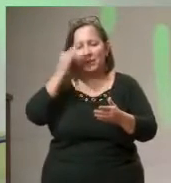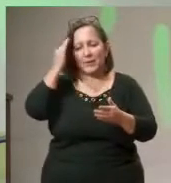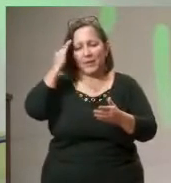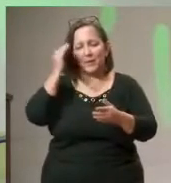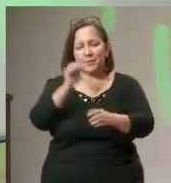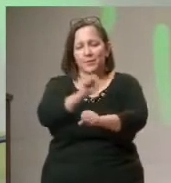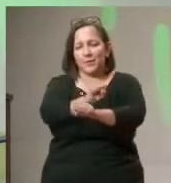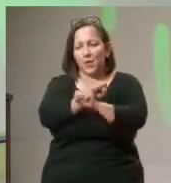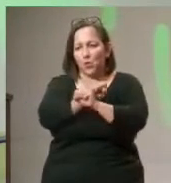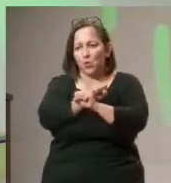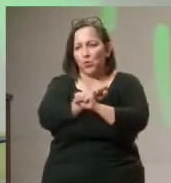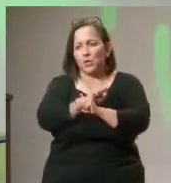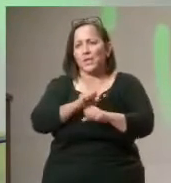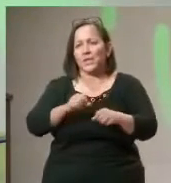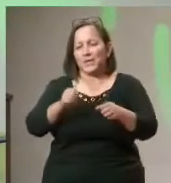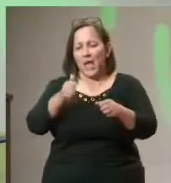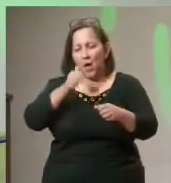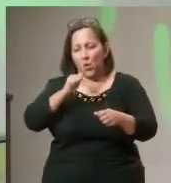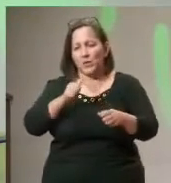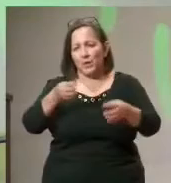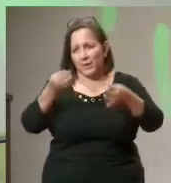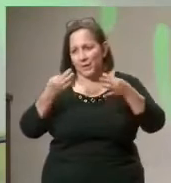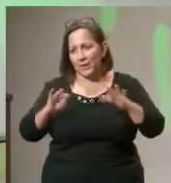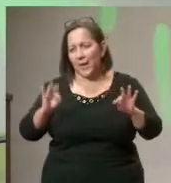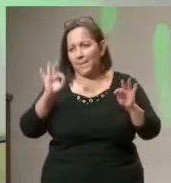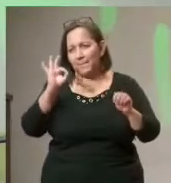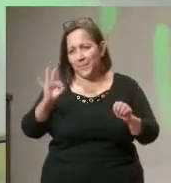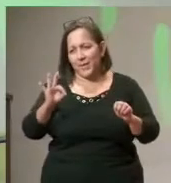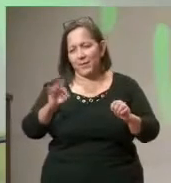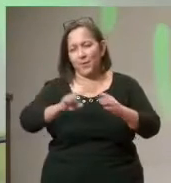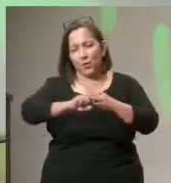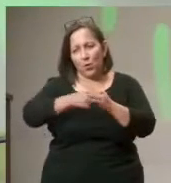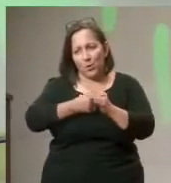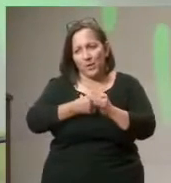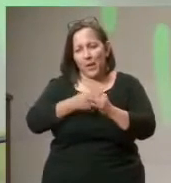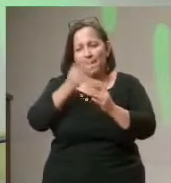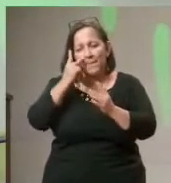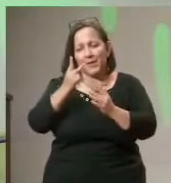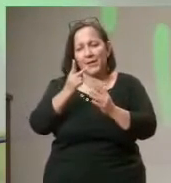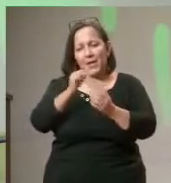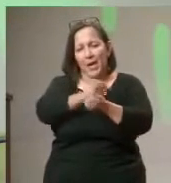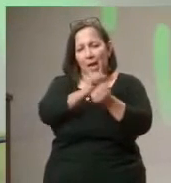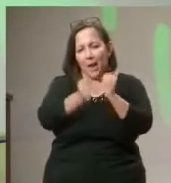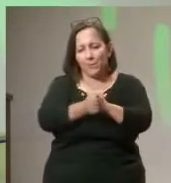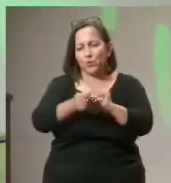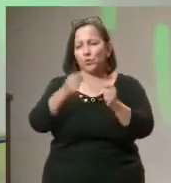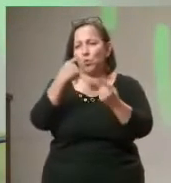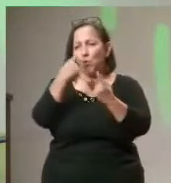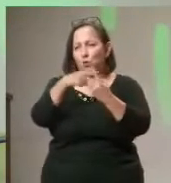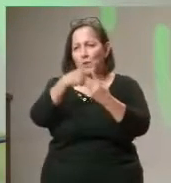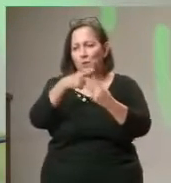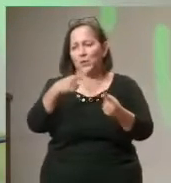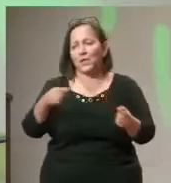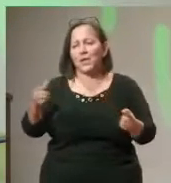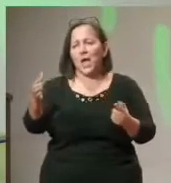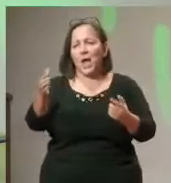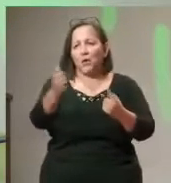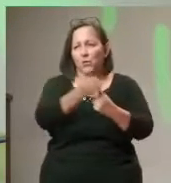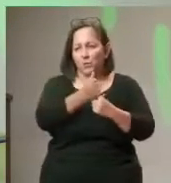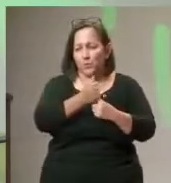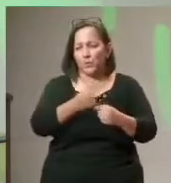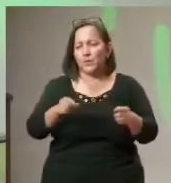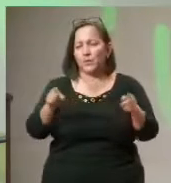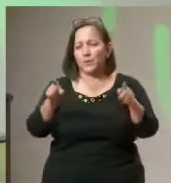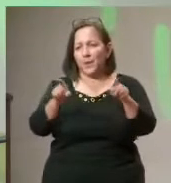garantizar de que las aguas se van a tratar bien y vamos a empezar a ver cambios positivos en la recuperación de la vida